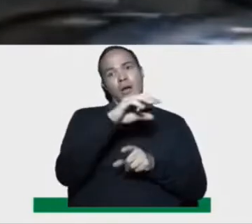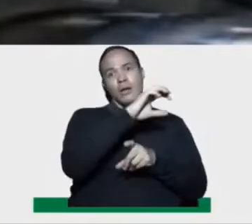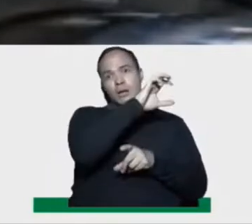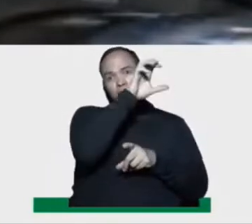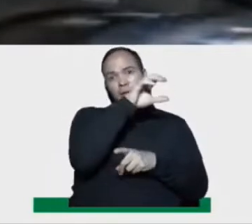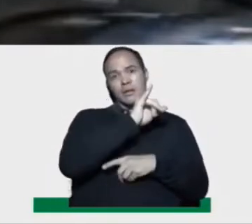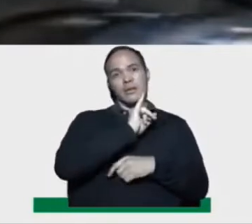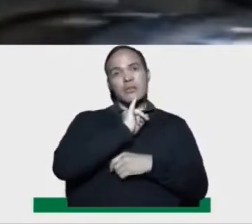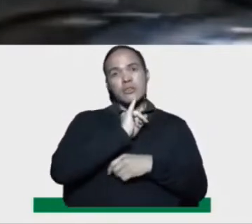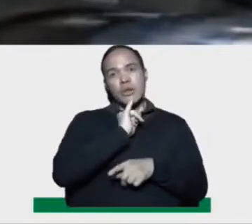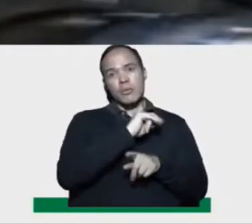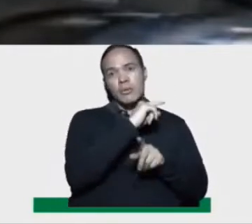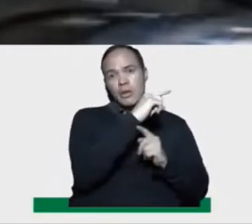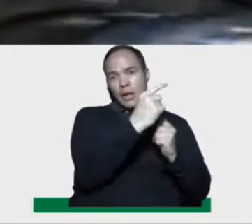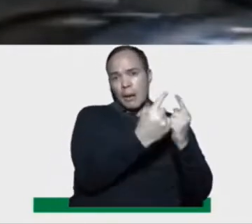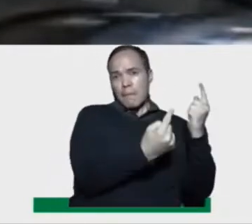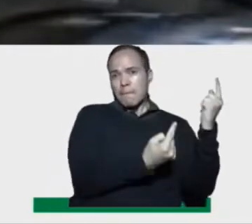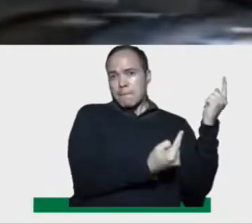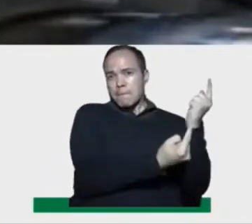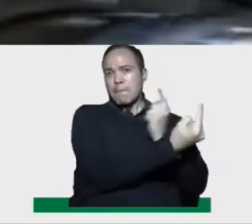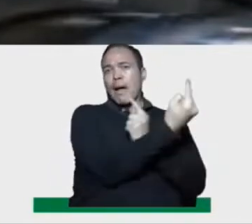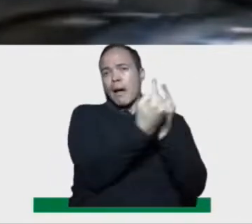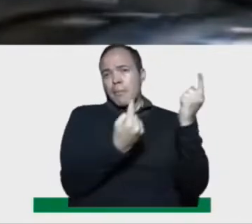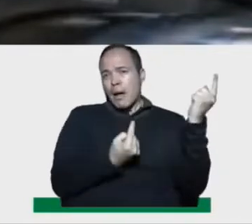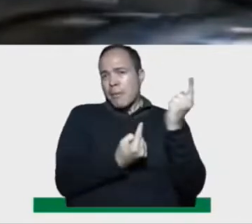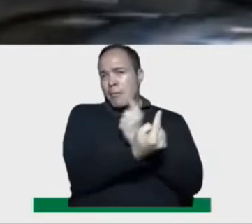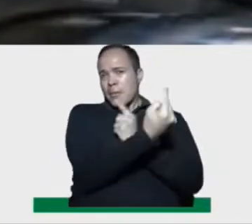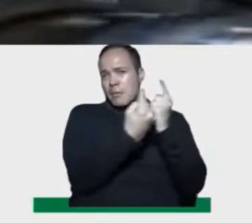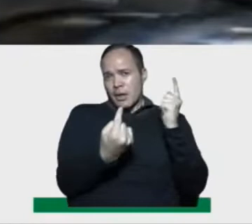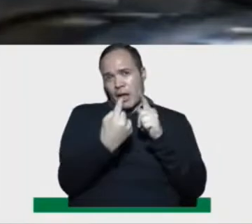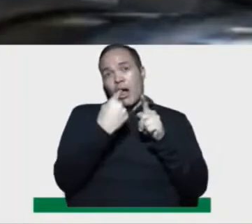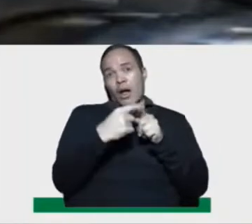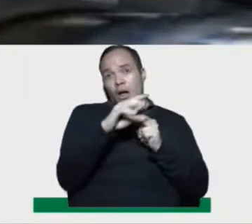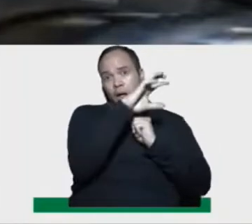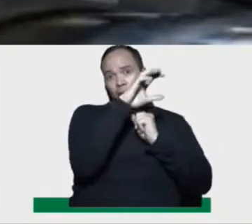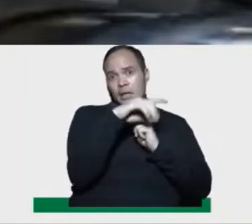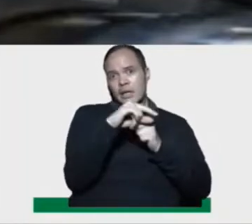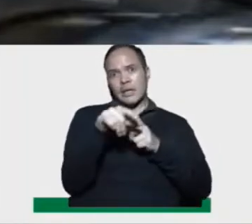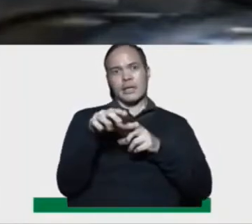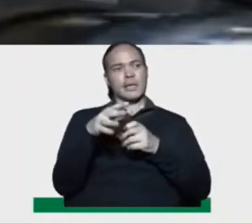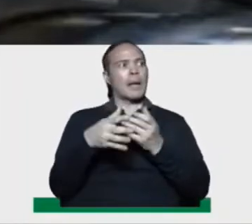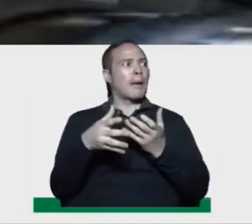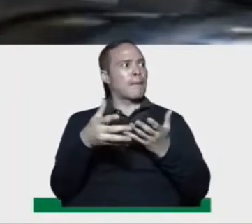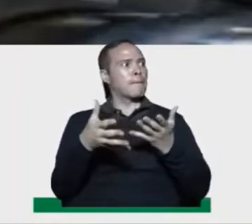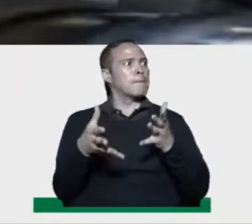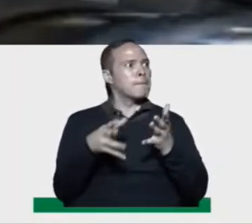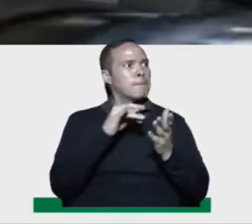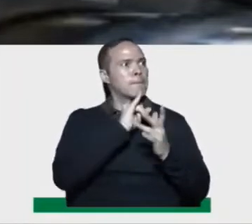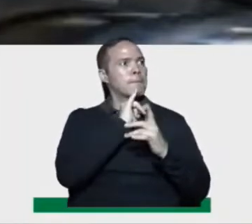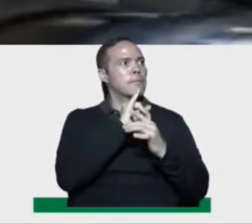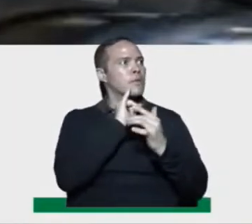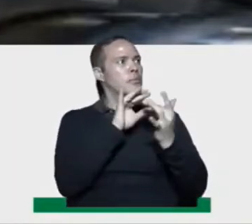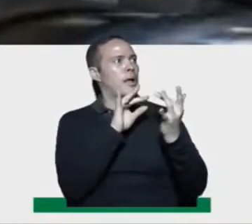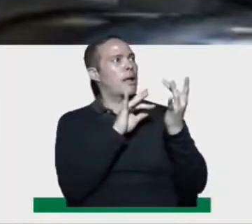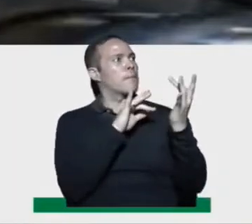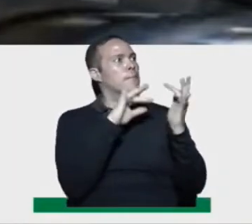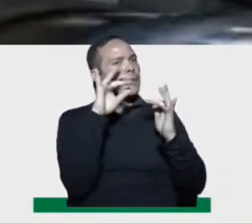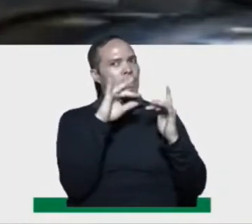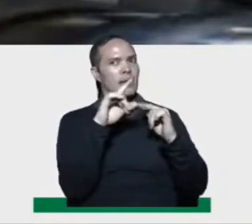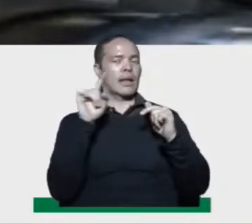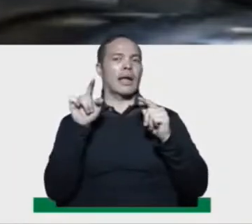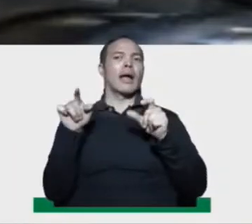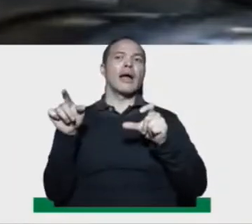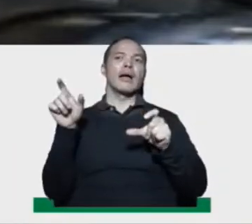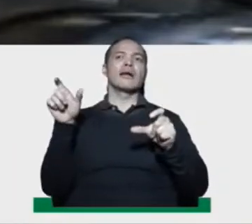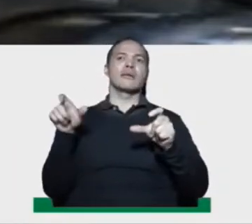mucho visitante a la zona y pues era necesario de que los empleados de este proyecto que iban a ser el primer contacto